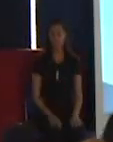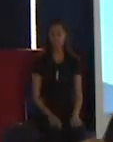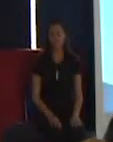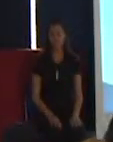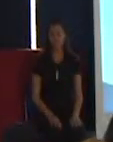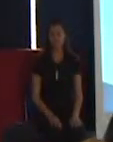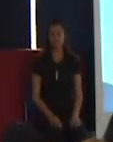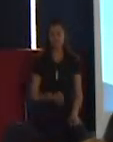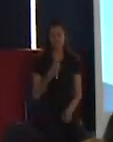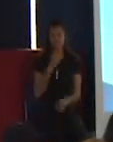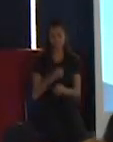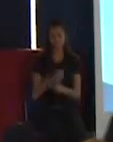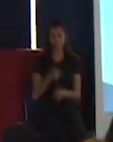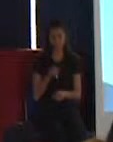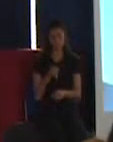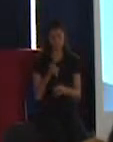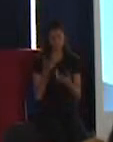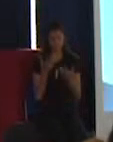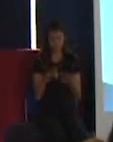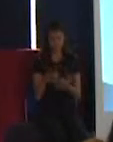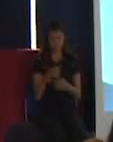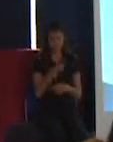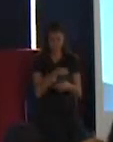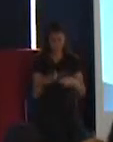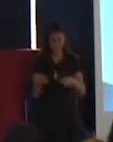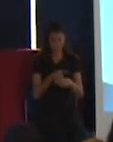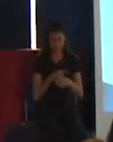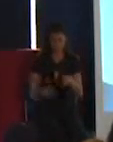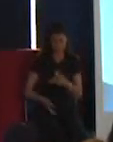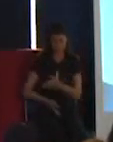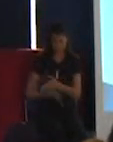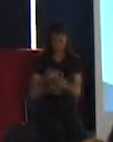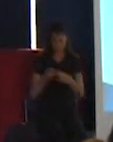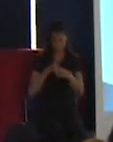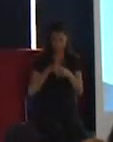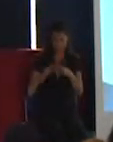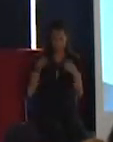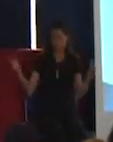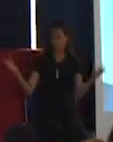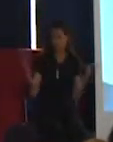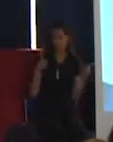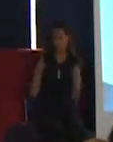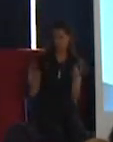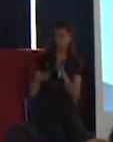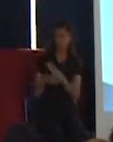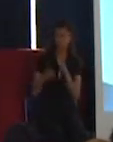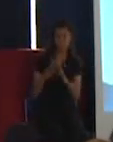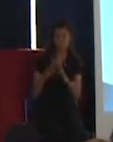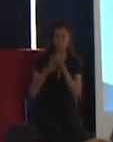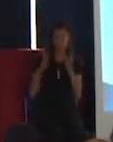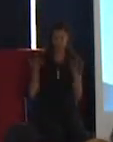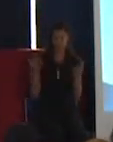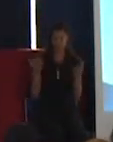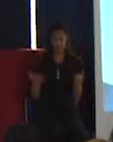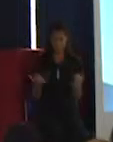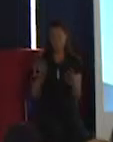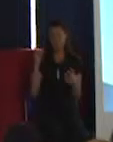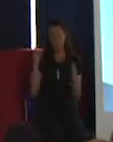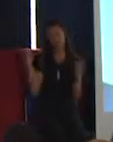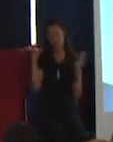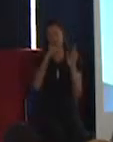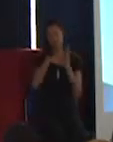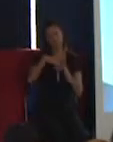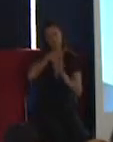¿sí?, si usted pretende, señor Transmilenio, continuar con el transporte masivo, tiene que reglamentar y tiene